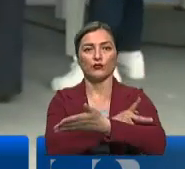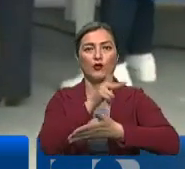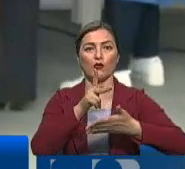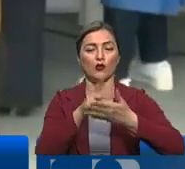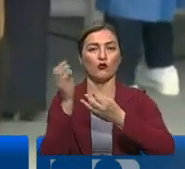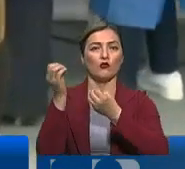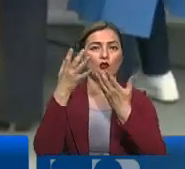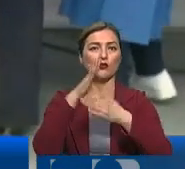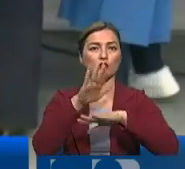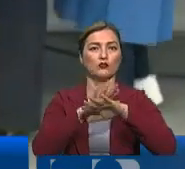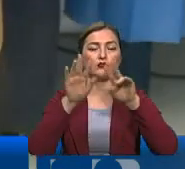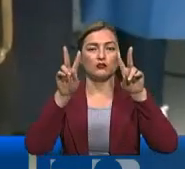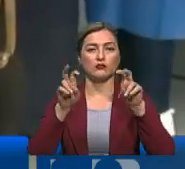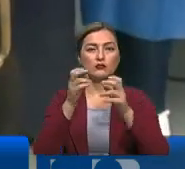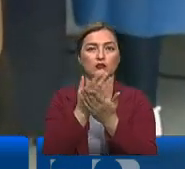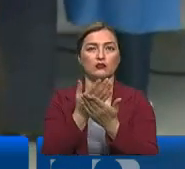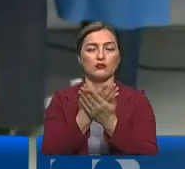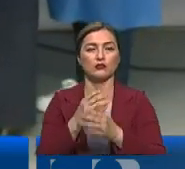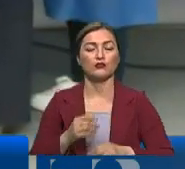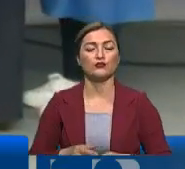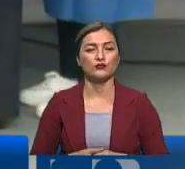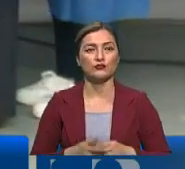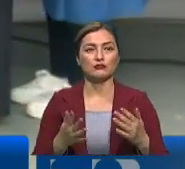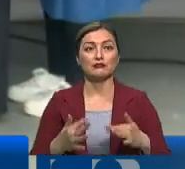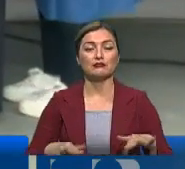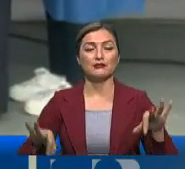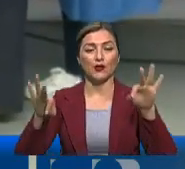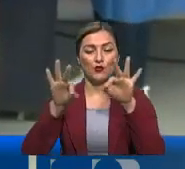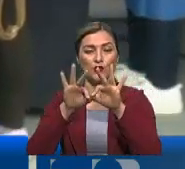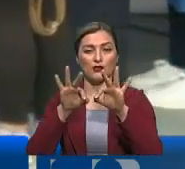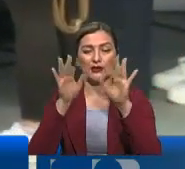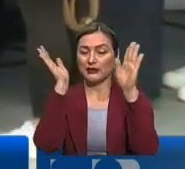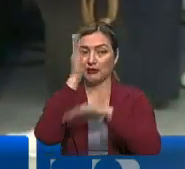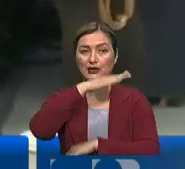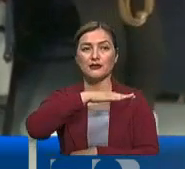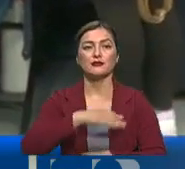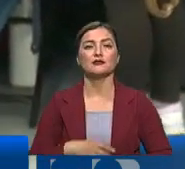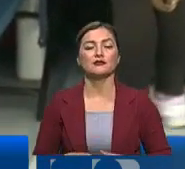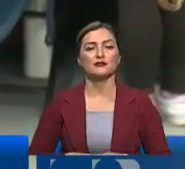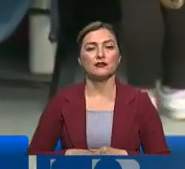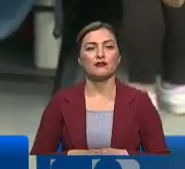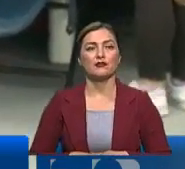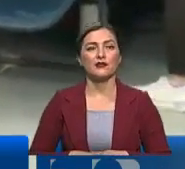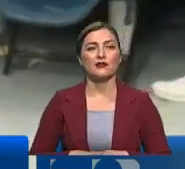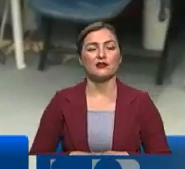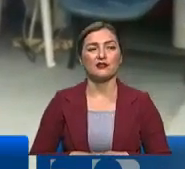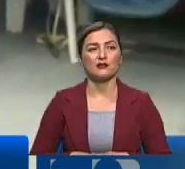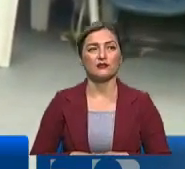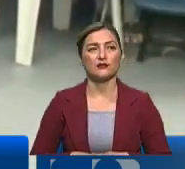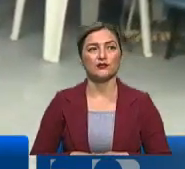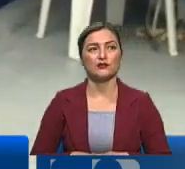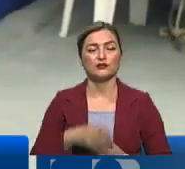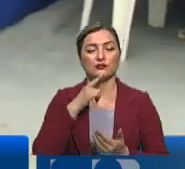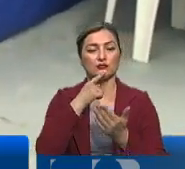nos cuente más sobre esta iniciativa que es importante mencionar, es gratuita. Así es, bienvenidos, buenos días.